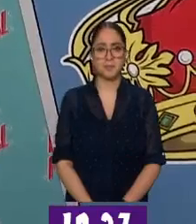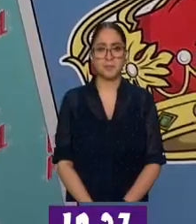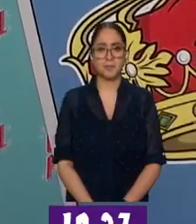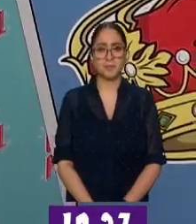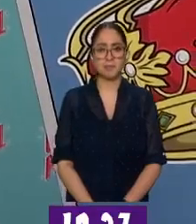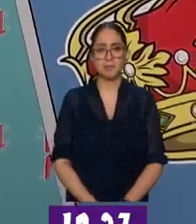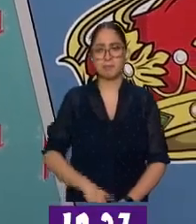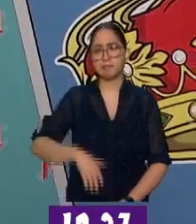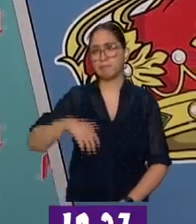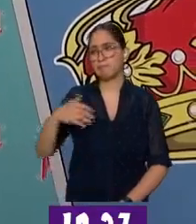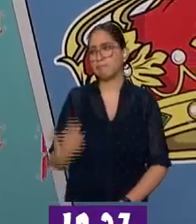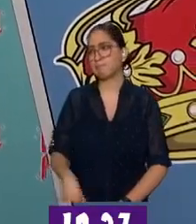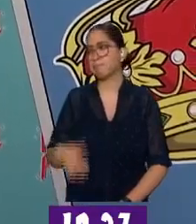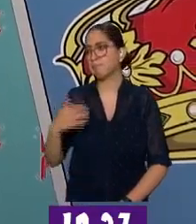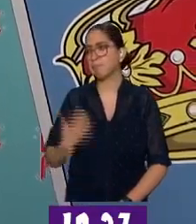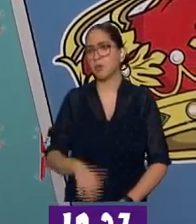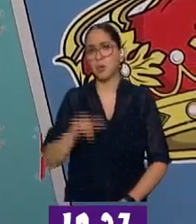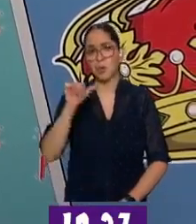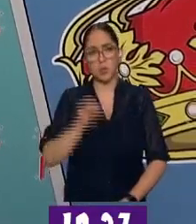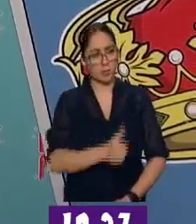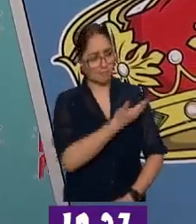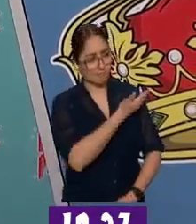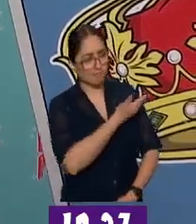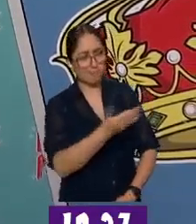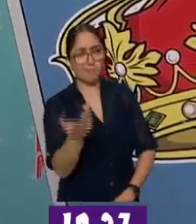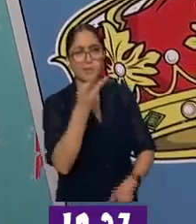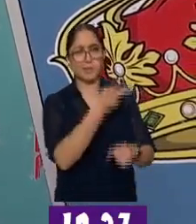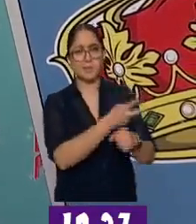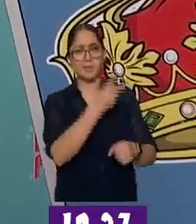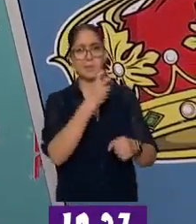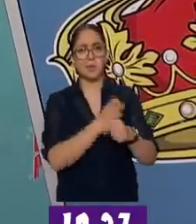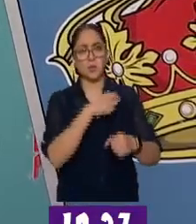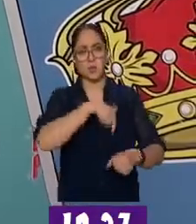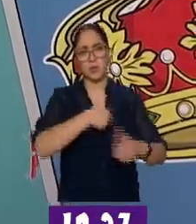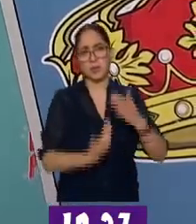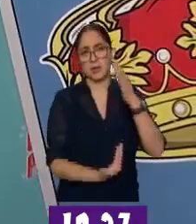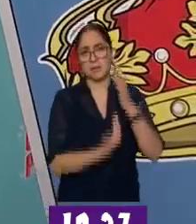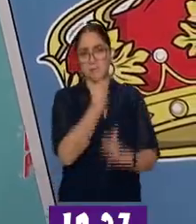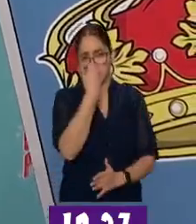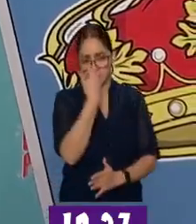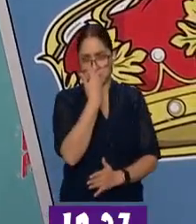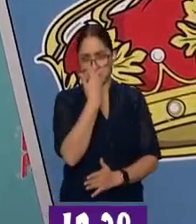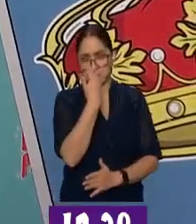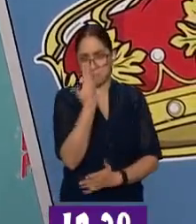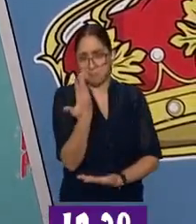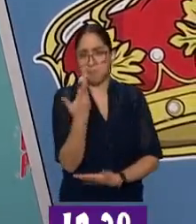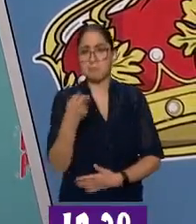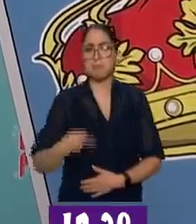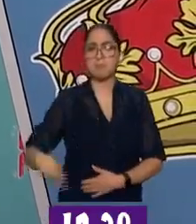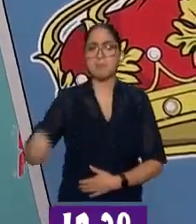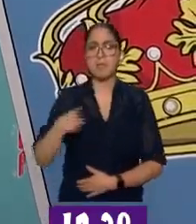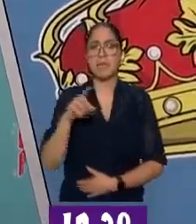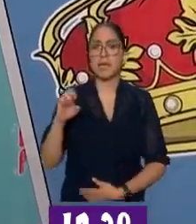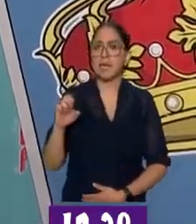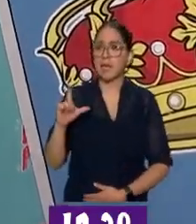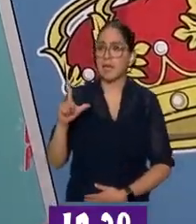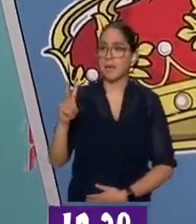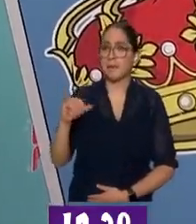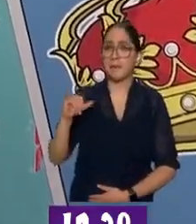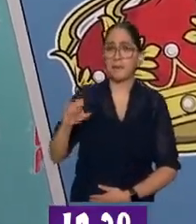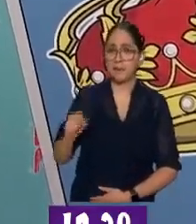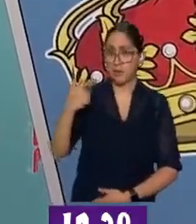Miren nomás los invitadazos que les tenemos esta mañana. Ellos han dejado, pues más bien no han permitido que Elvis descanse, y no